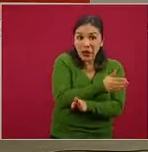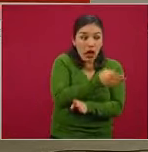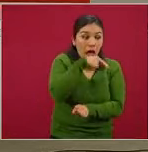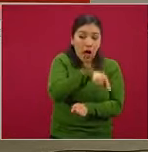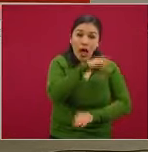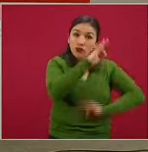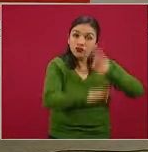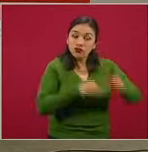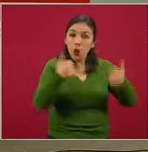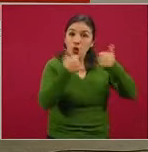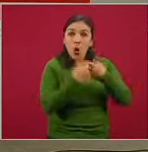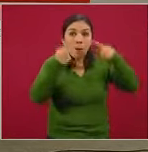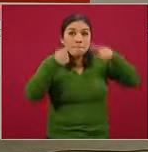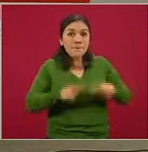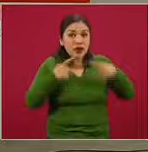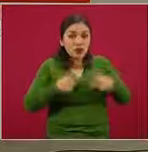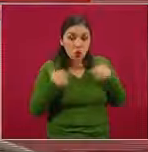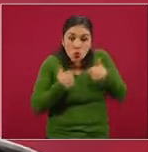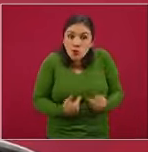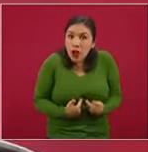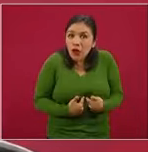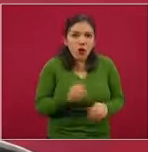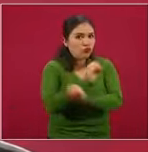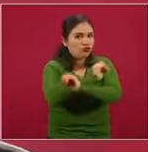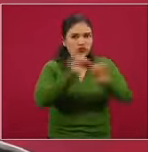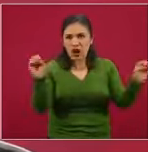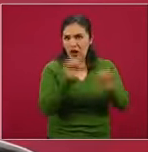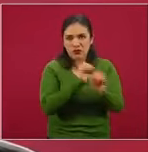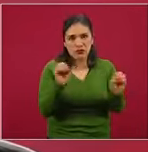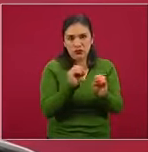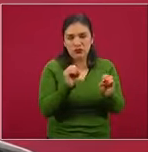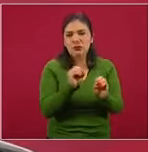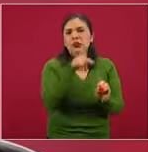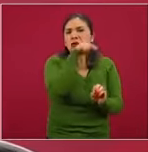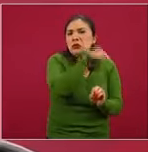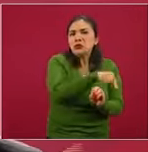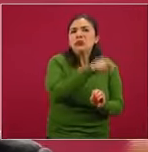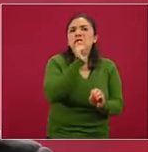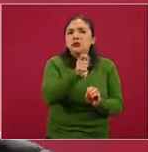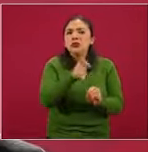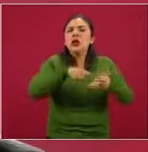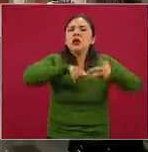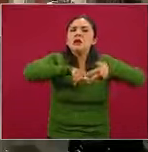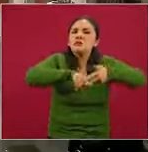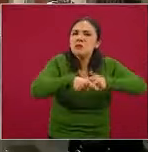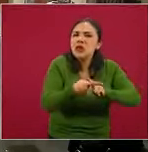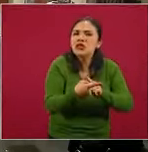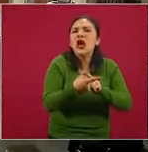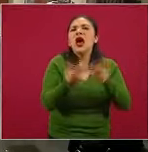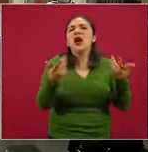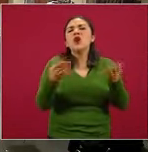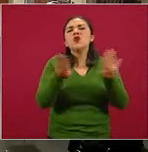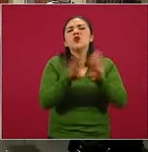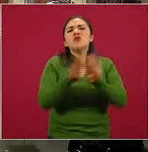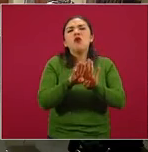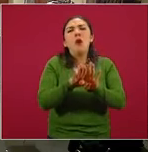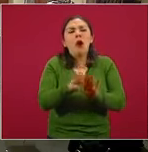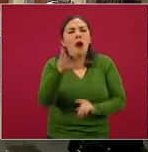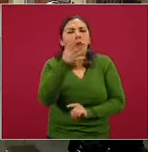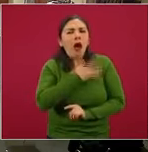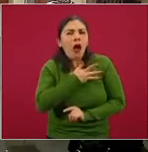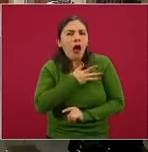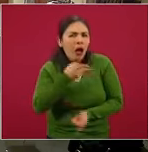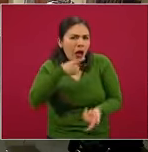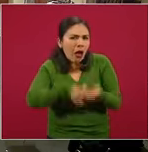involucran a personas humanas, sujetos humanos, y empieza, si consideramos que hay